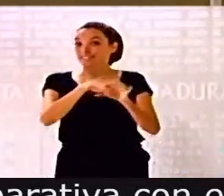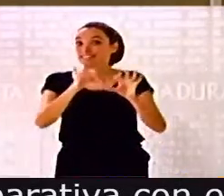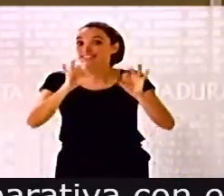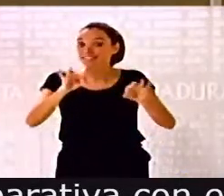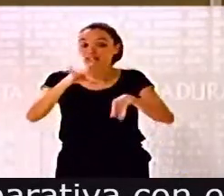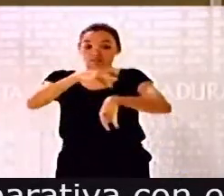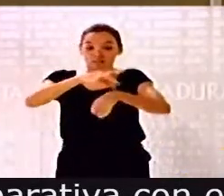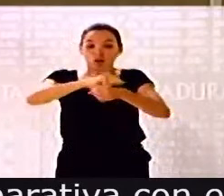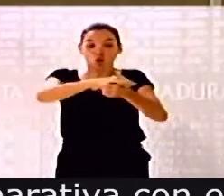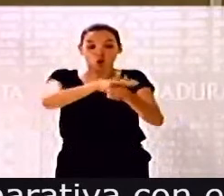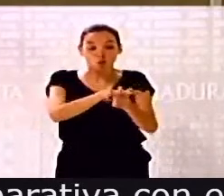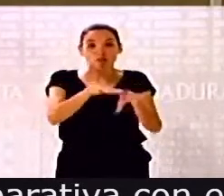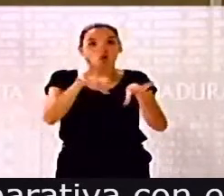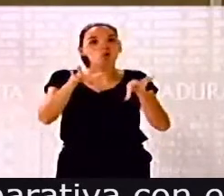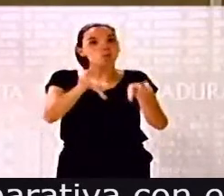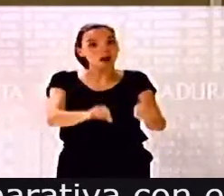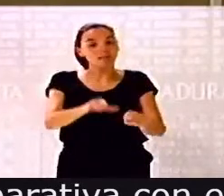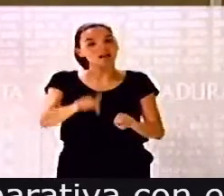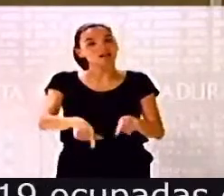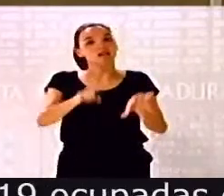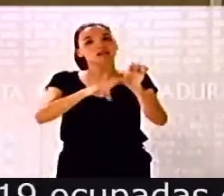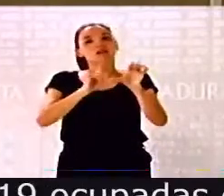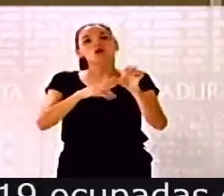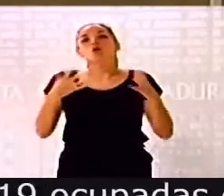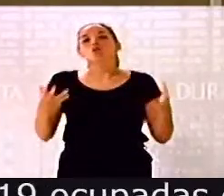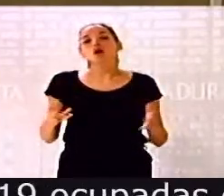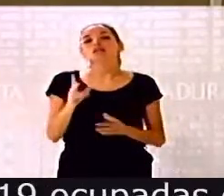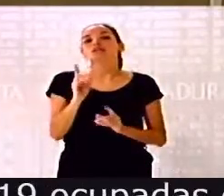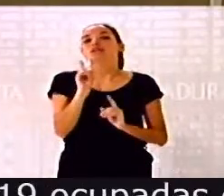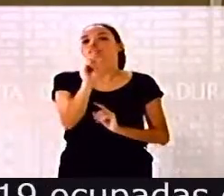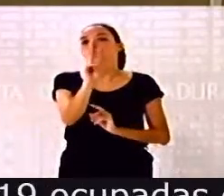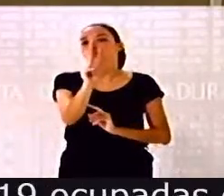en este momento en la comunidad autónoma es del 2%.